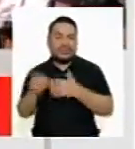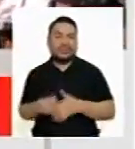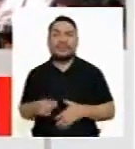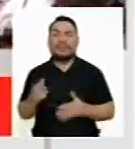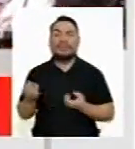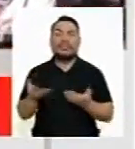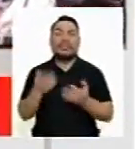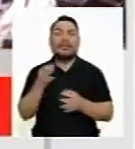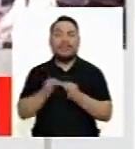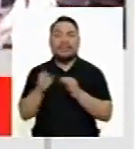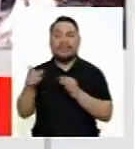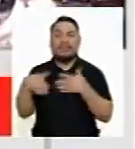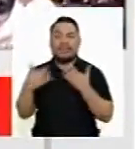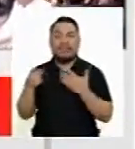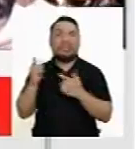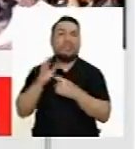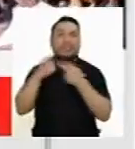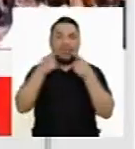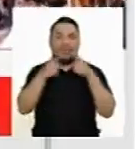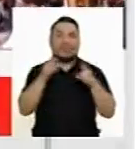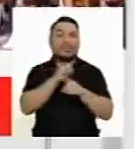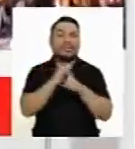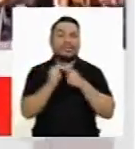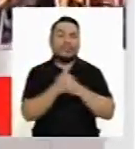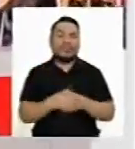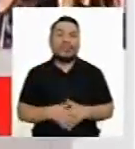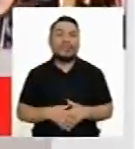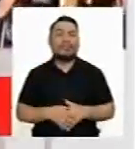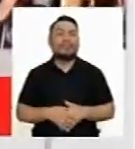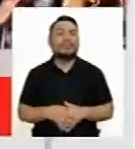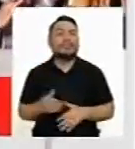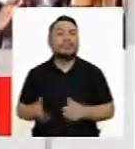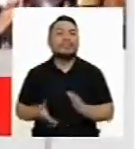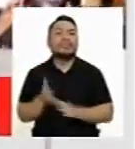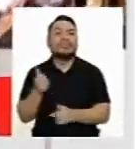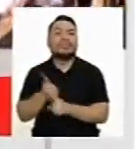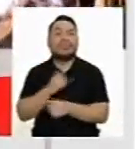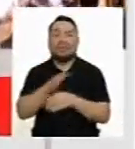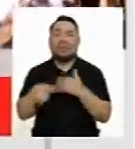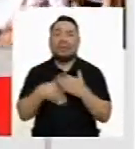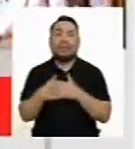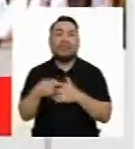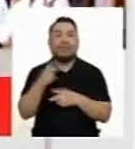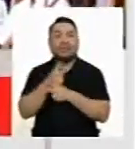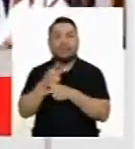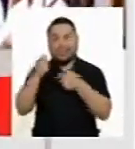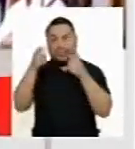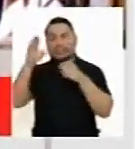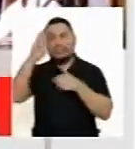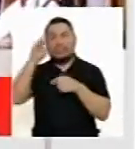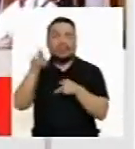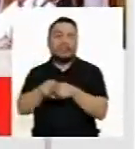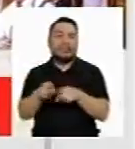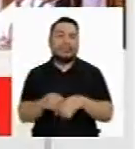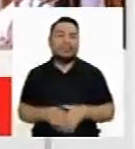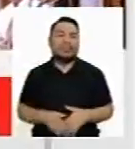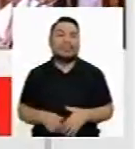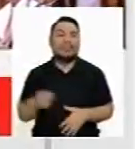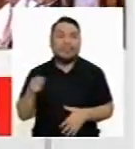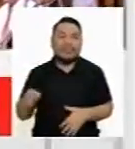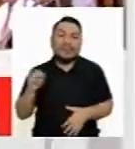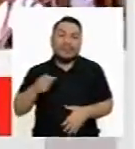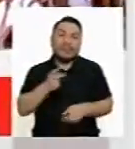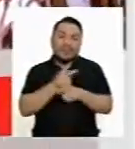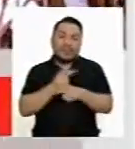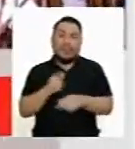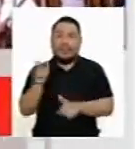podemos dar fe de que pueden dar un mensaje a la sociedad, ¿no? Y salen, por supuesto, con todas las medidas de seguridad. Recordemos que el INPE es una institución, por supuesto, de seguridad,